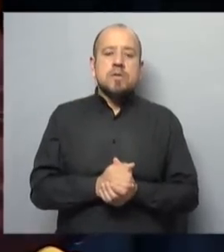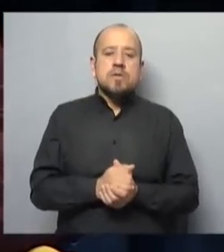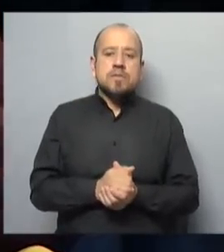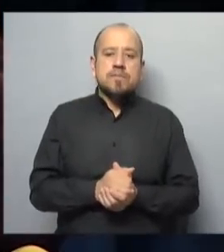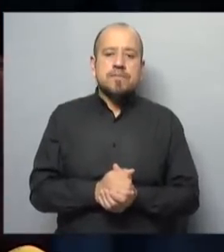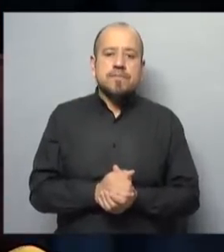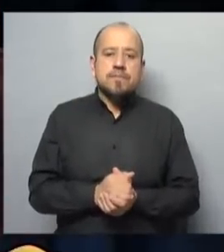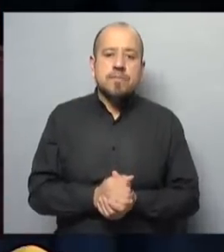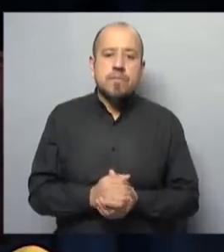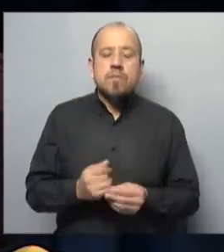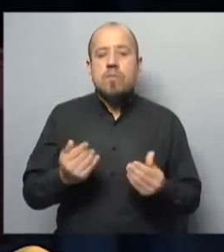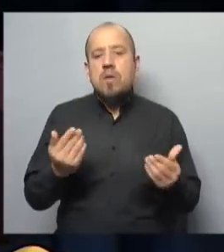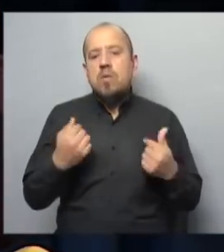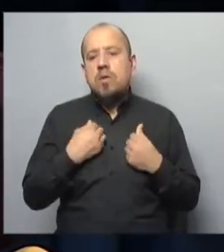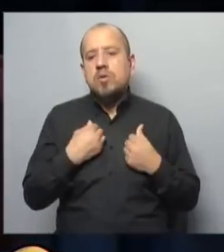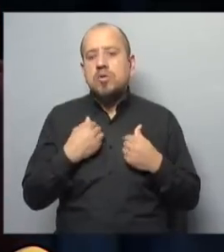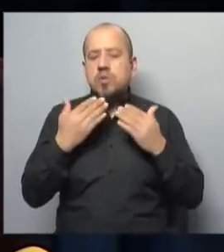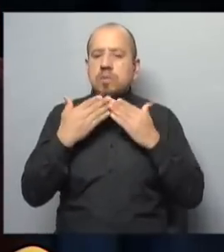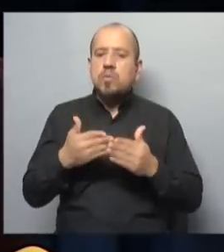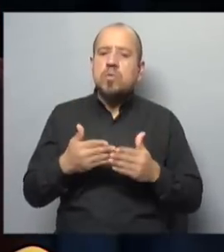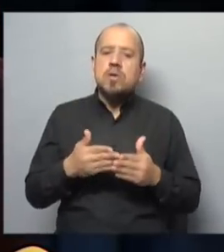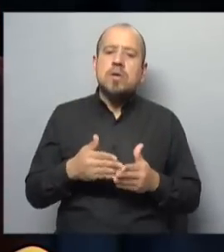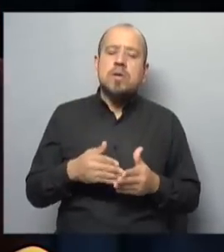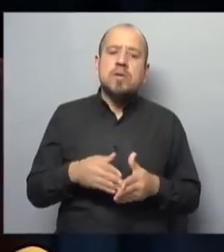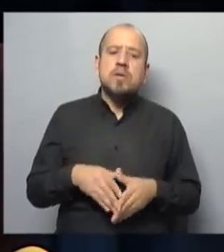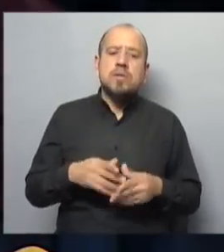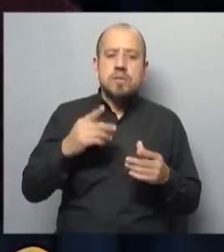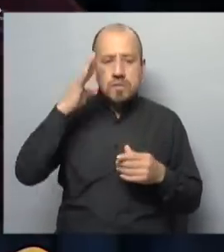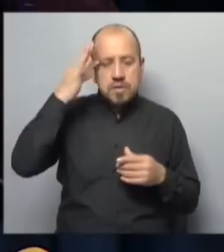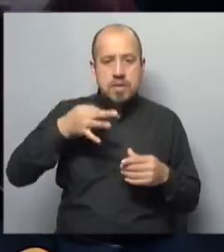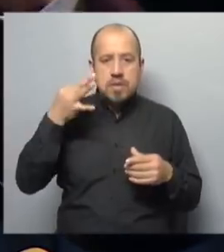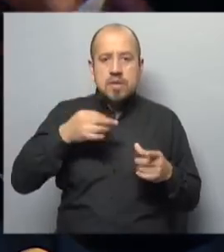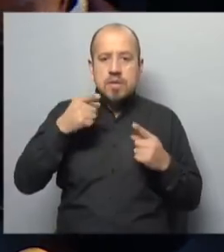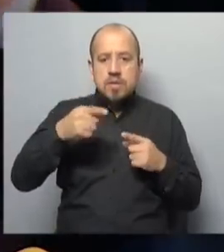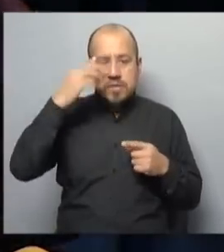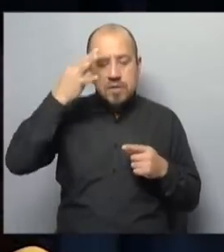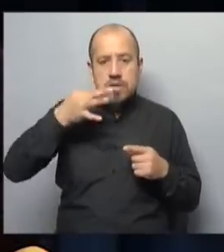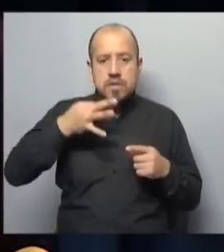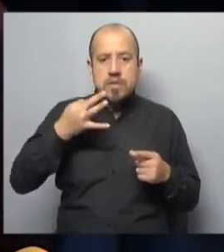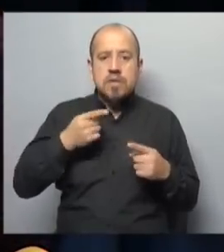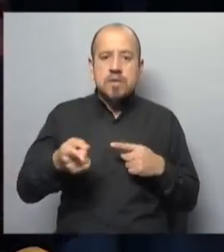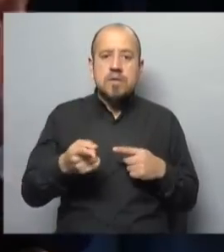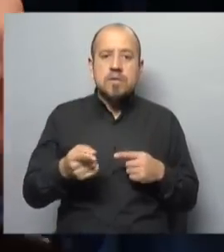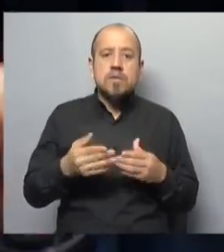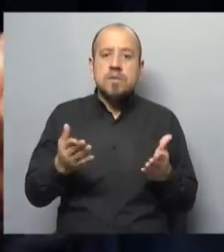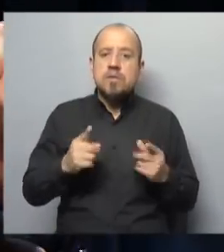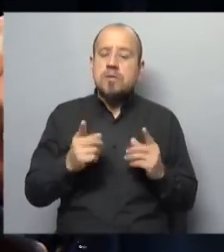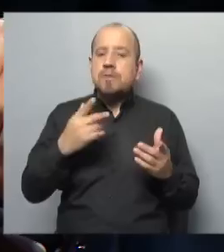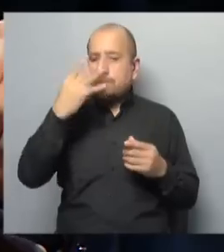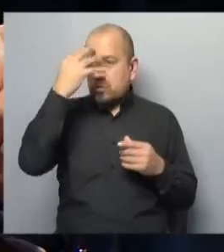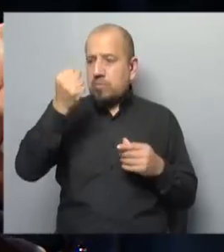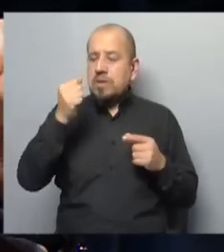yo me hago es que en realidad esa realidad para ponerla no se comprende